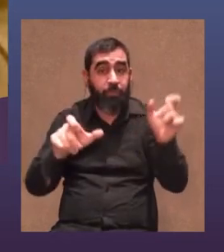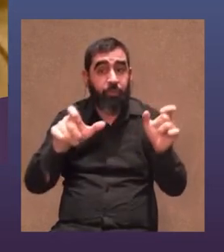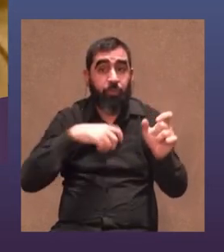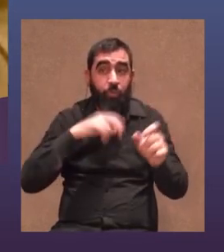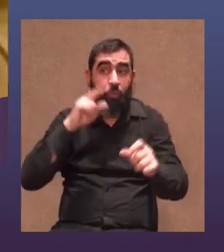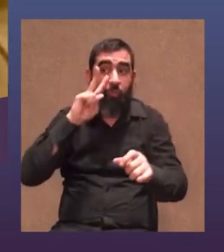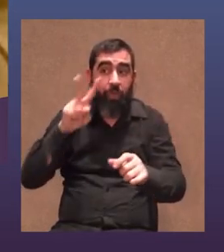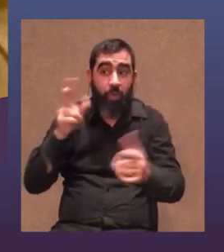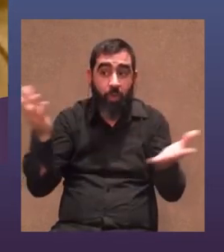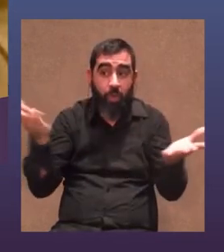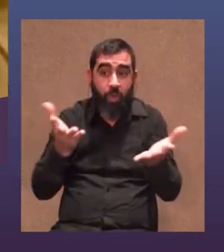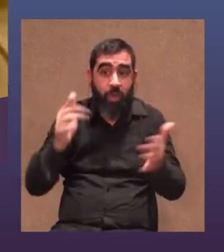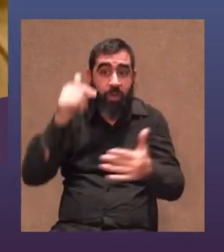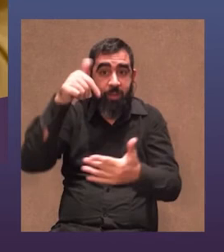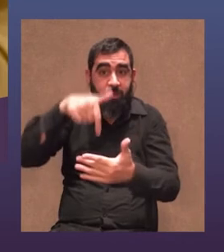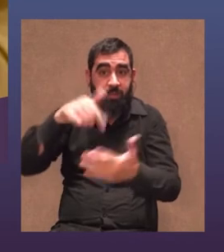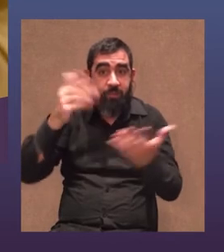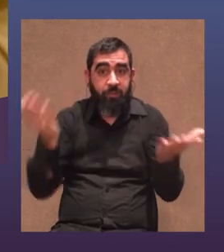viendo acá,